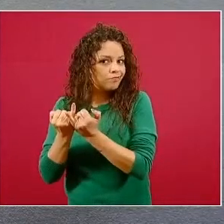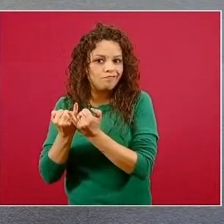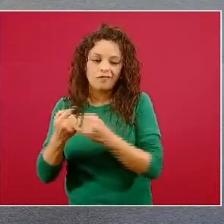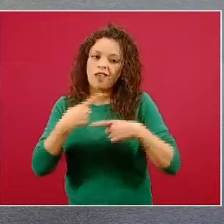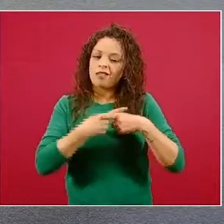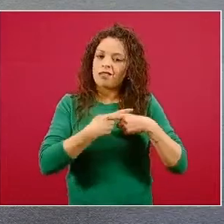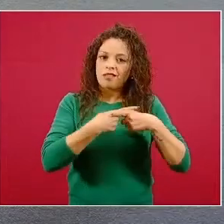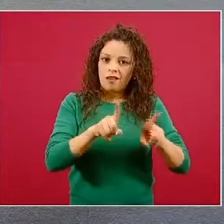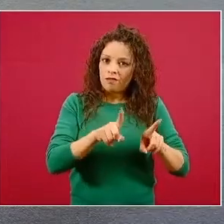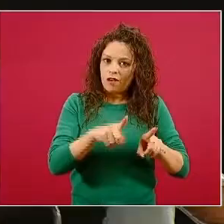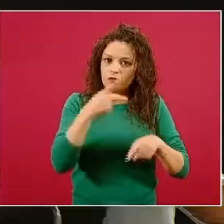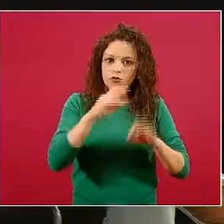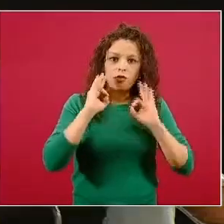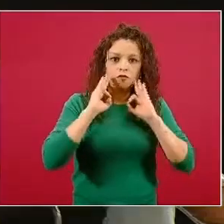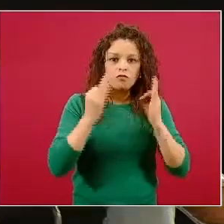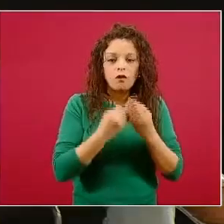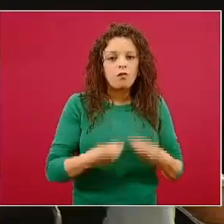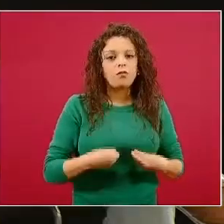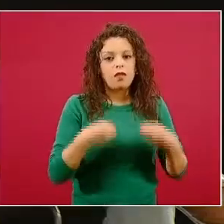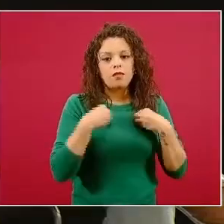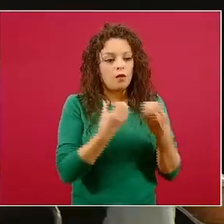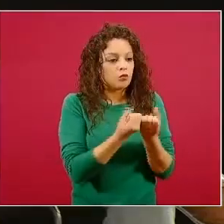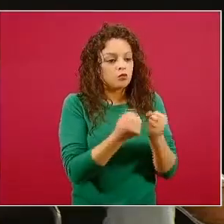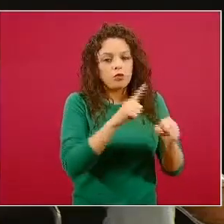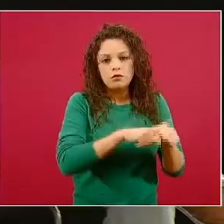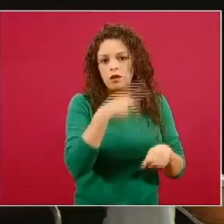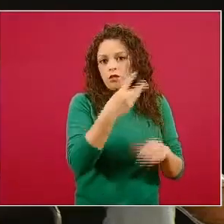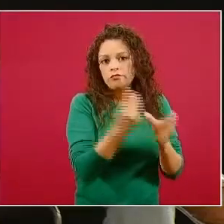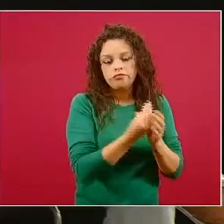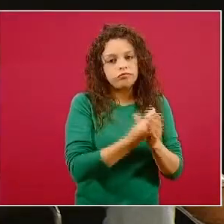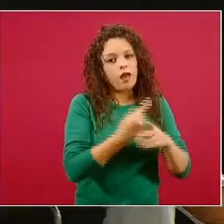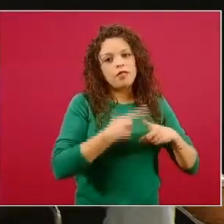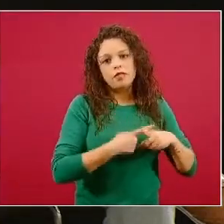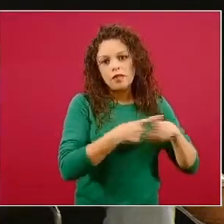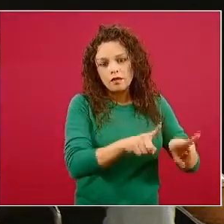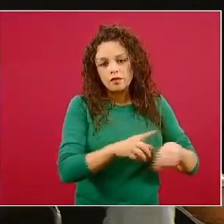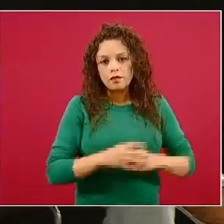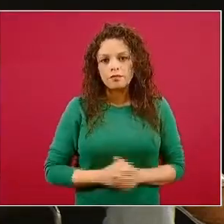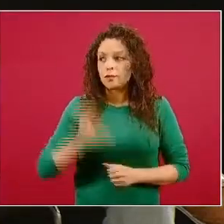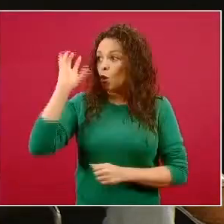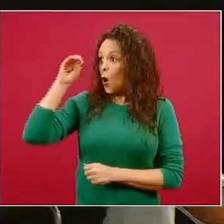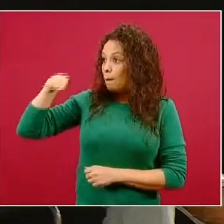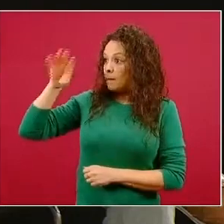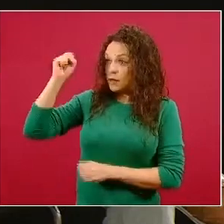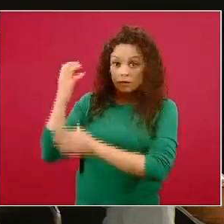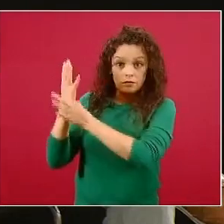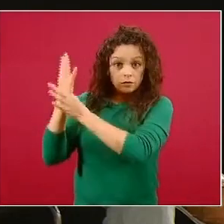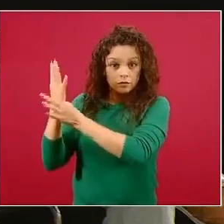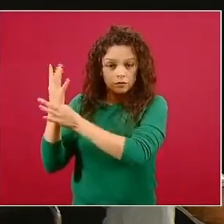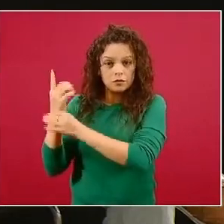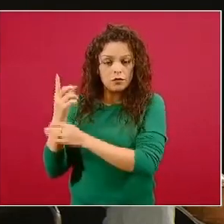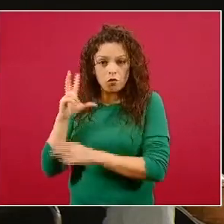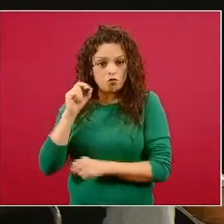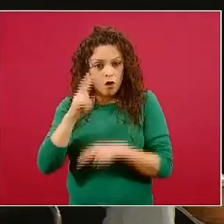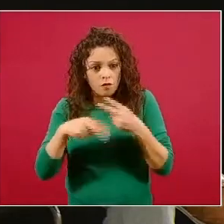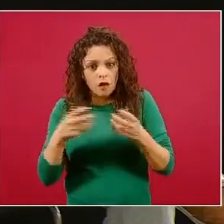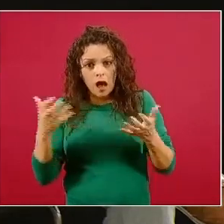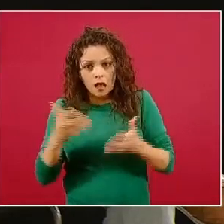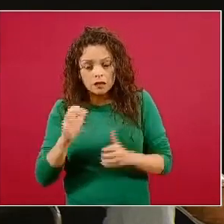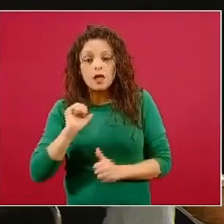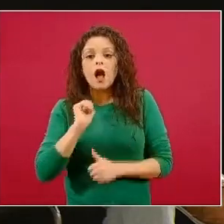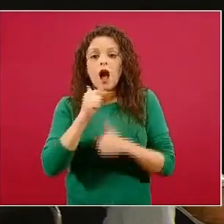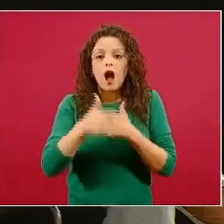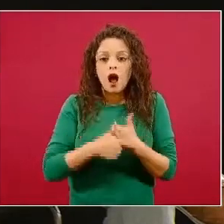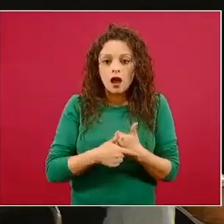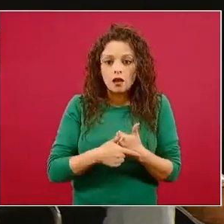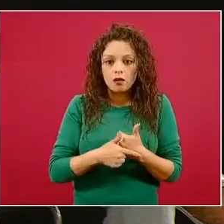muy diferente social, la Organización Mundial de la Salud no va a tomar medidas globales,